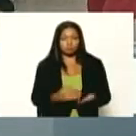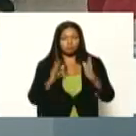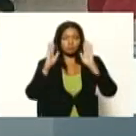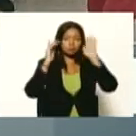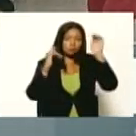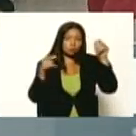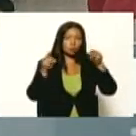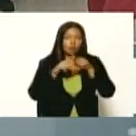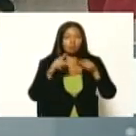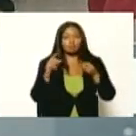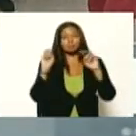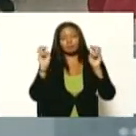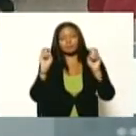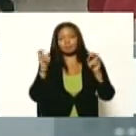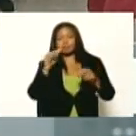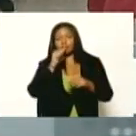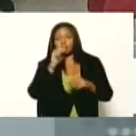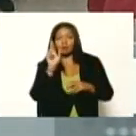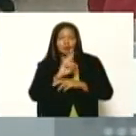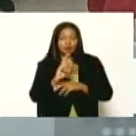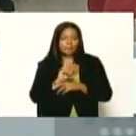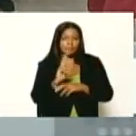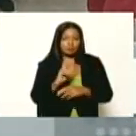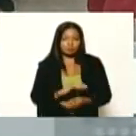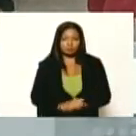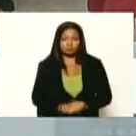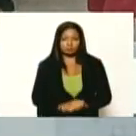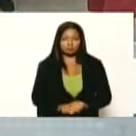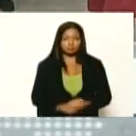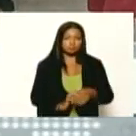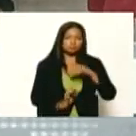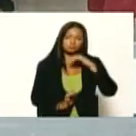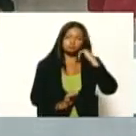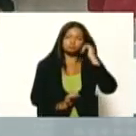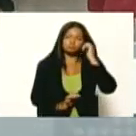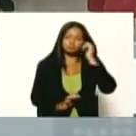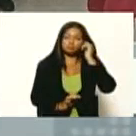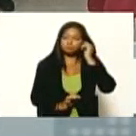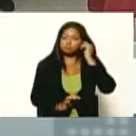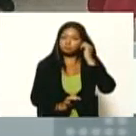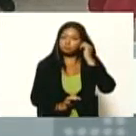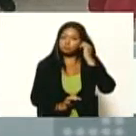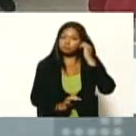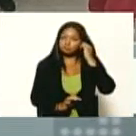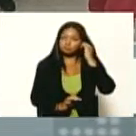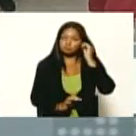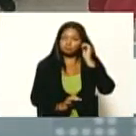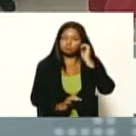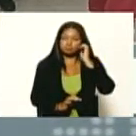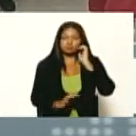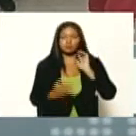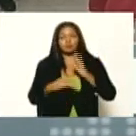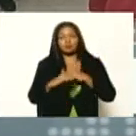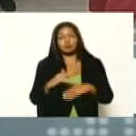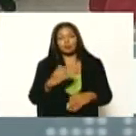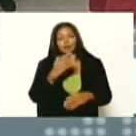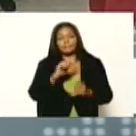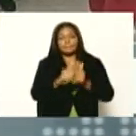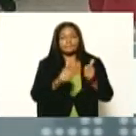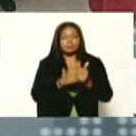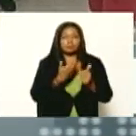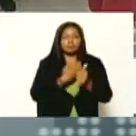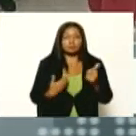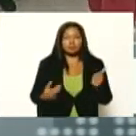inmediato, como se está atendiendo. Bueno, con que vaya para allá el vicepresidente Néstor Reverol de